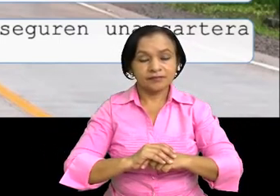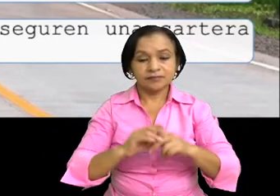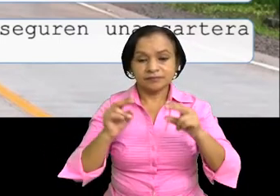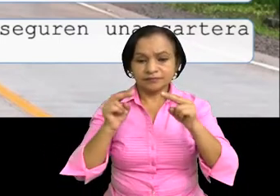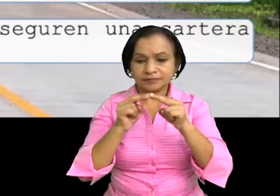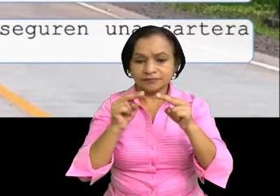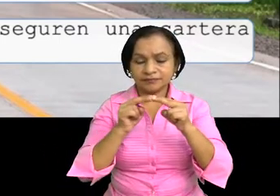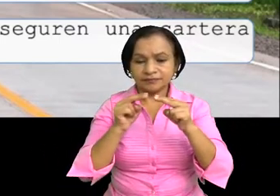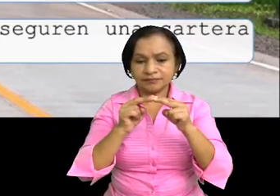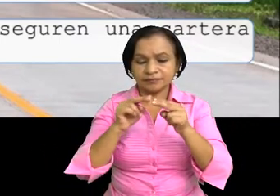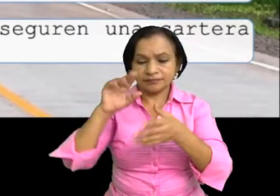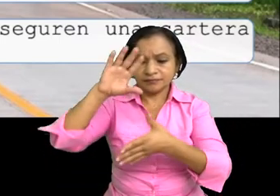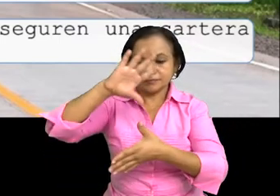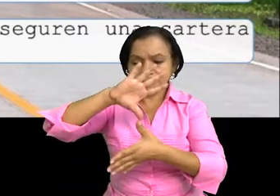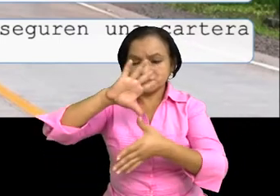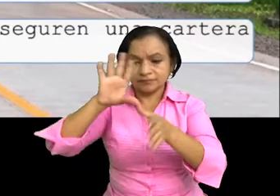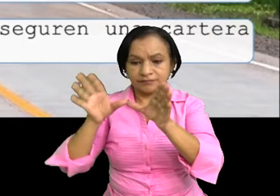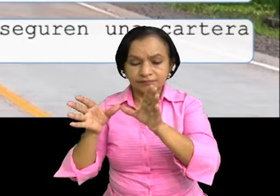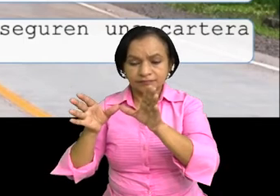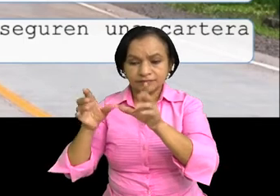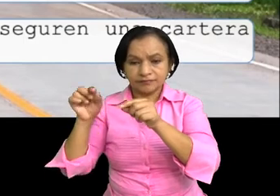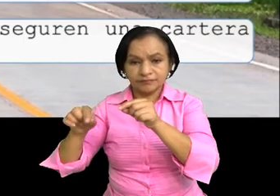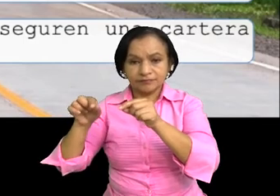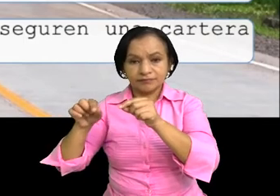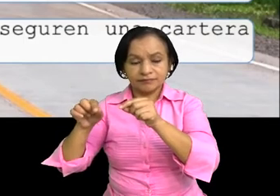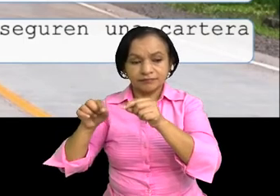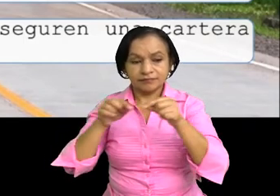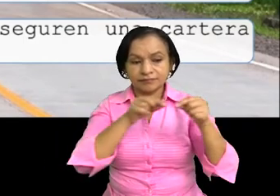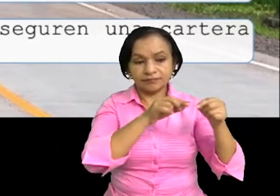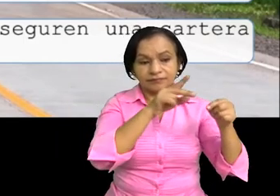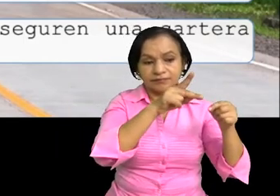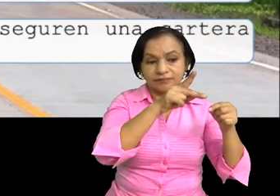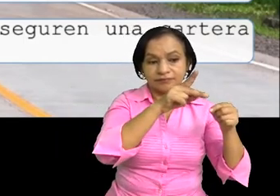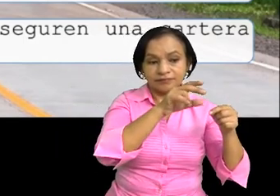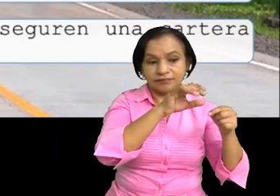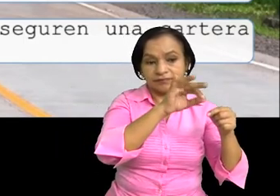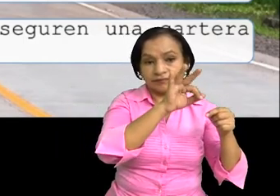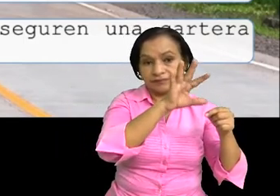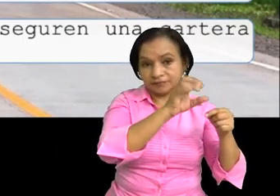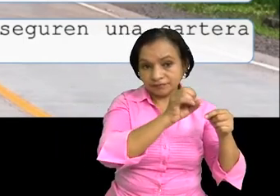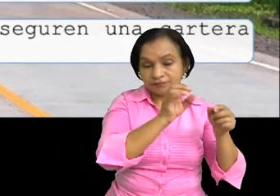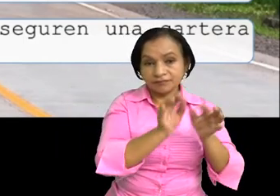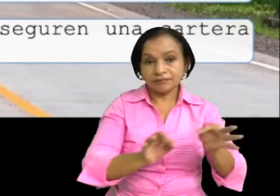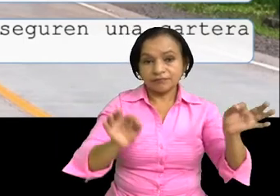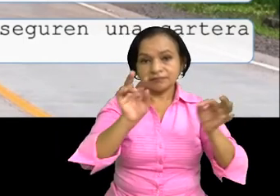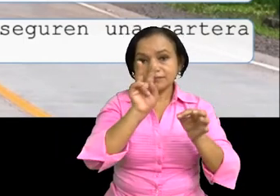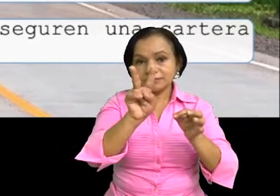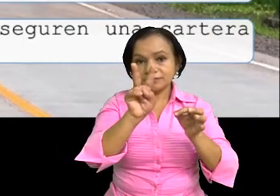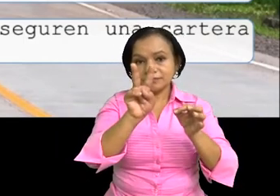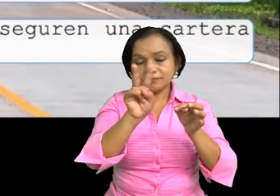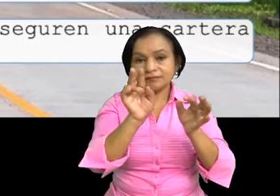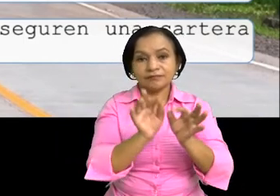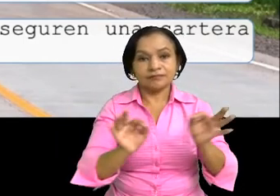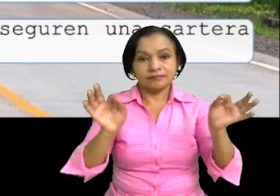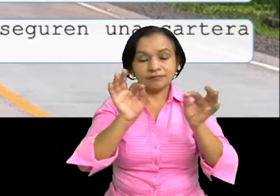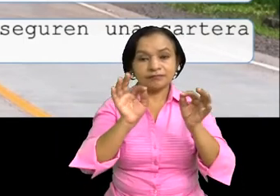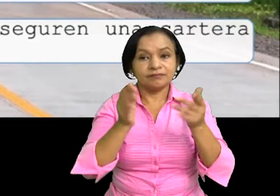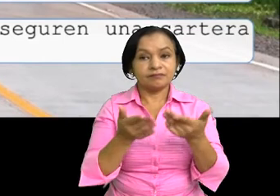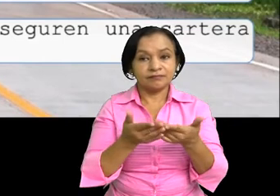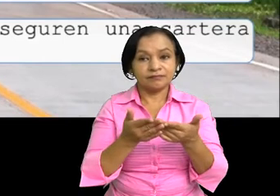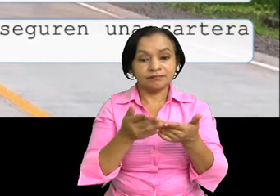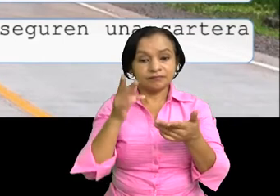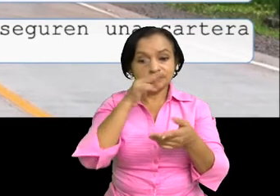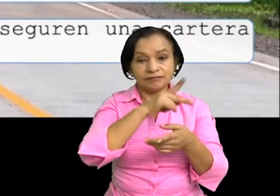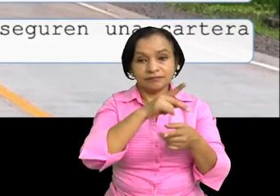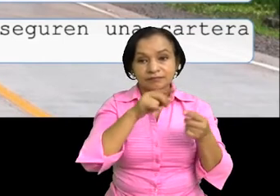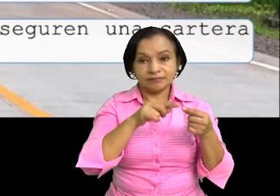conexión entre el Caribe y el Pacífico de Nicaragua se va a realizar a través de 2 grandes corredores. El corredor estratégico del